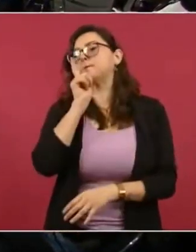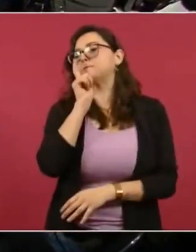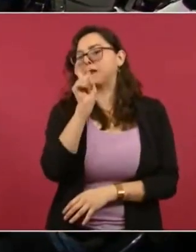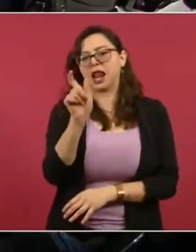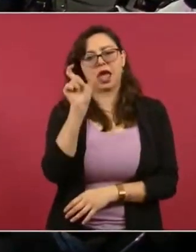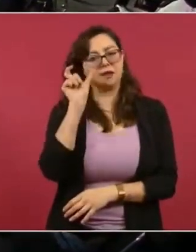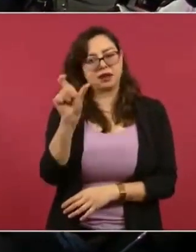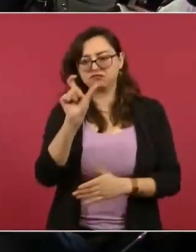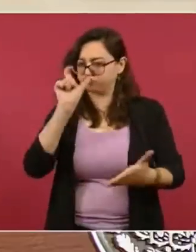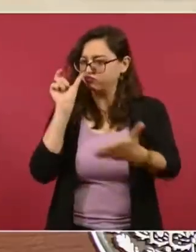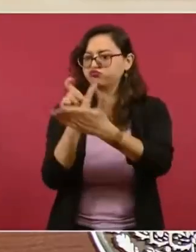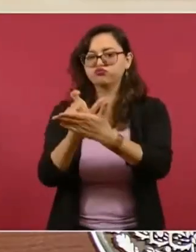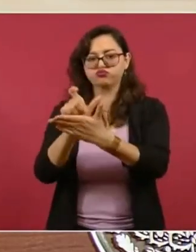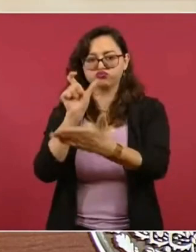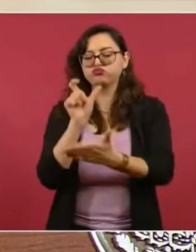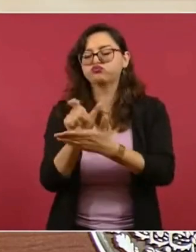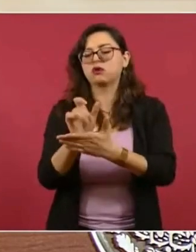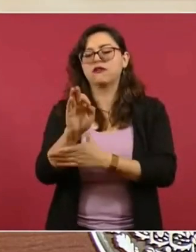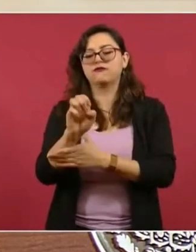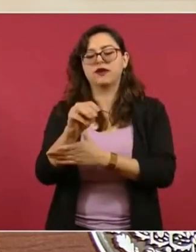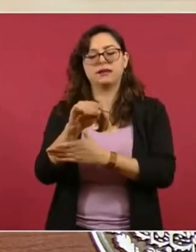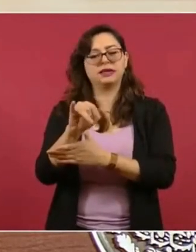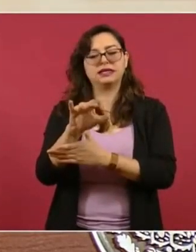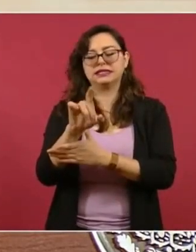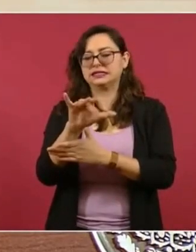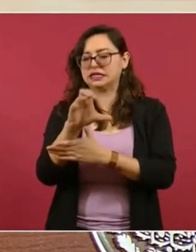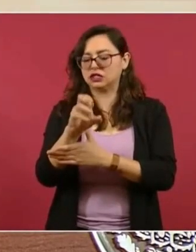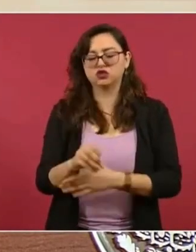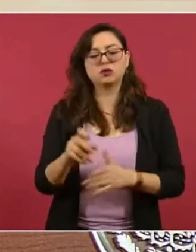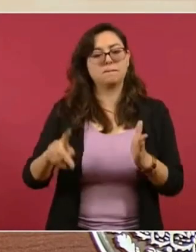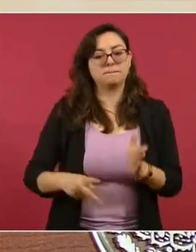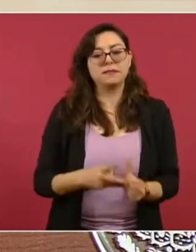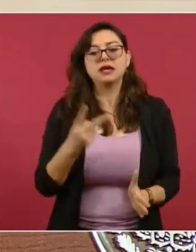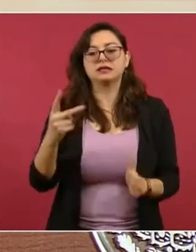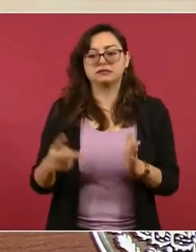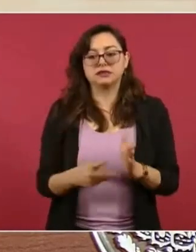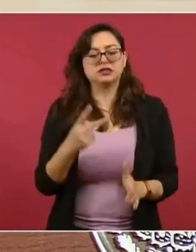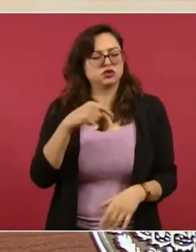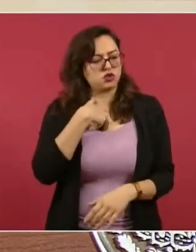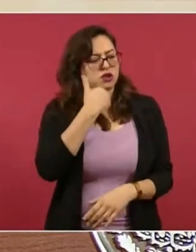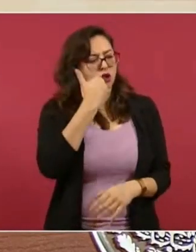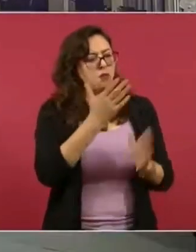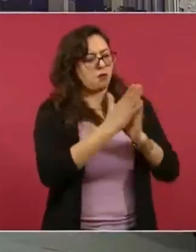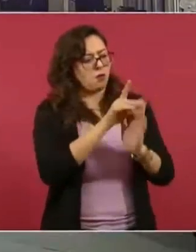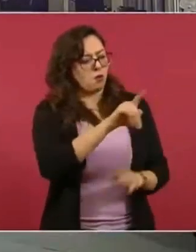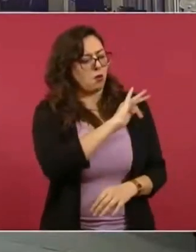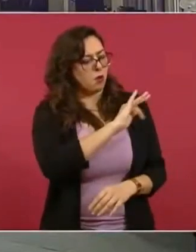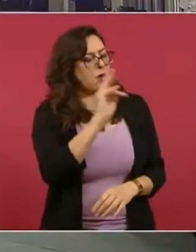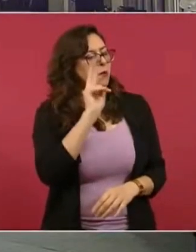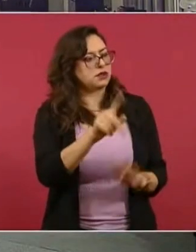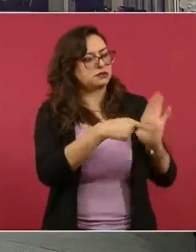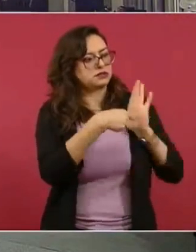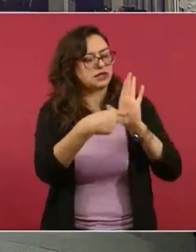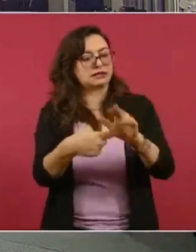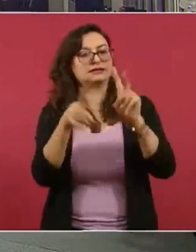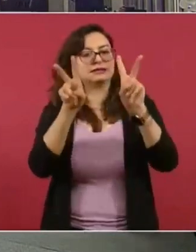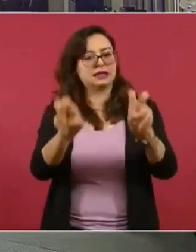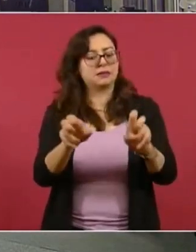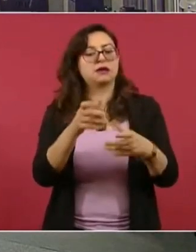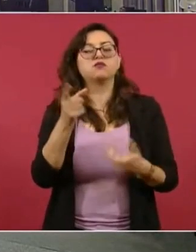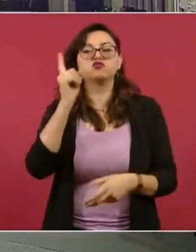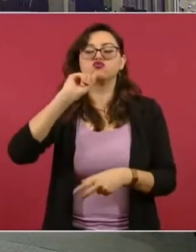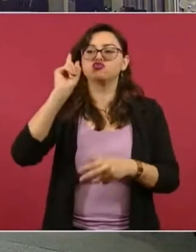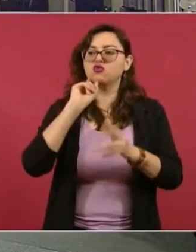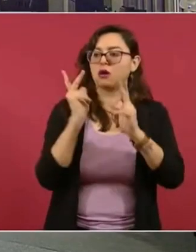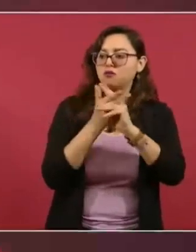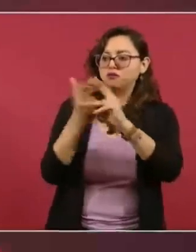conocer la lámina sobre feminicidios porque es parte del trabajo que